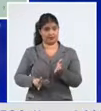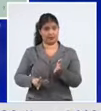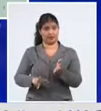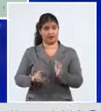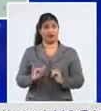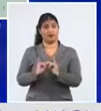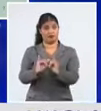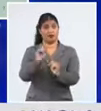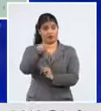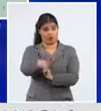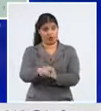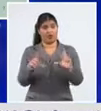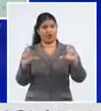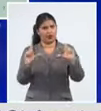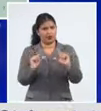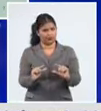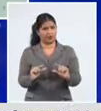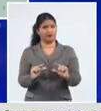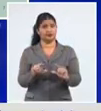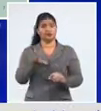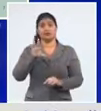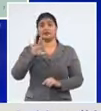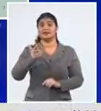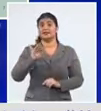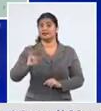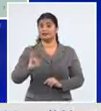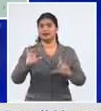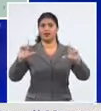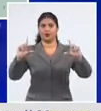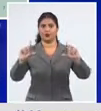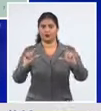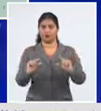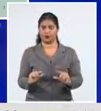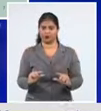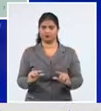menos. Increíblemente ver en Matanza 186,